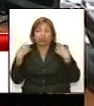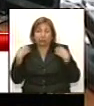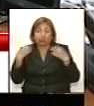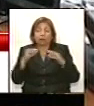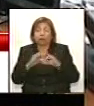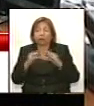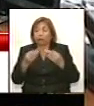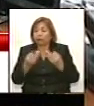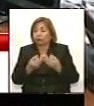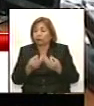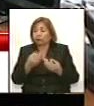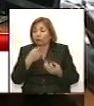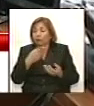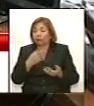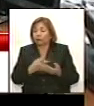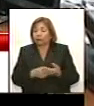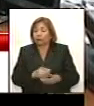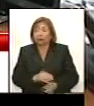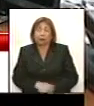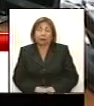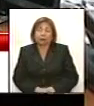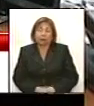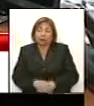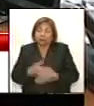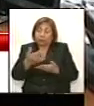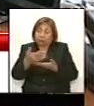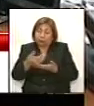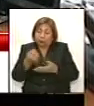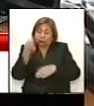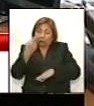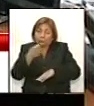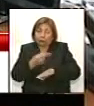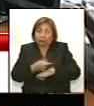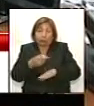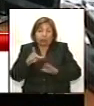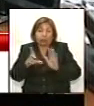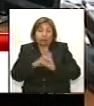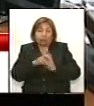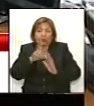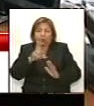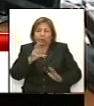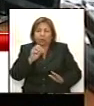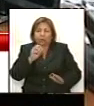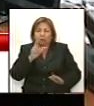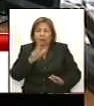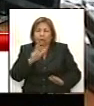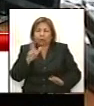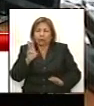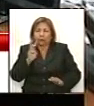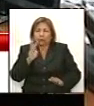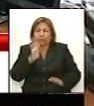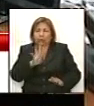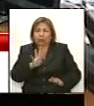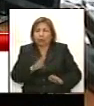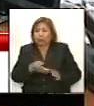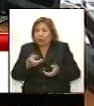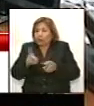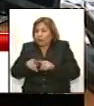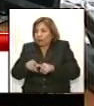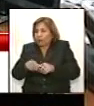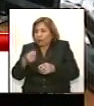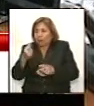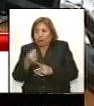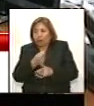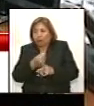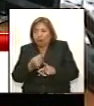logrado resolver con la policía, pero es la sección familia. Se recibe la denuncia en el marco de la ley 30.36.4, que se aplica cuando hay un caso de violencia